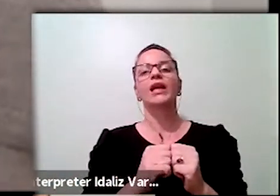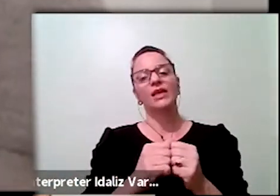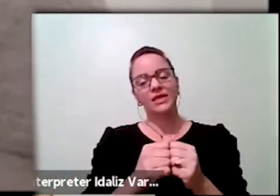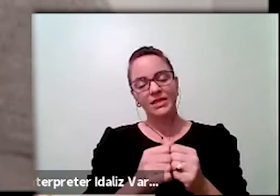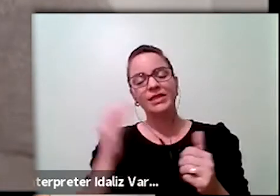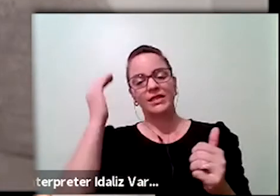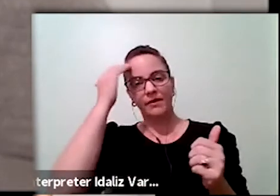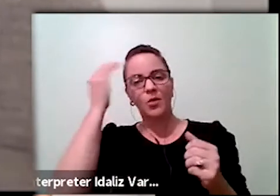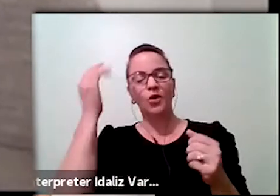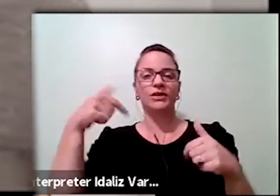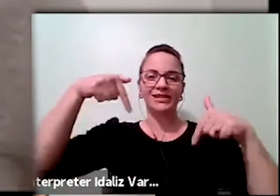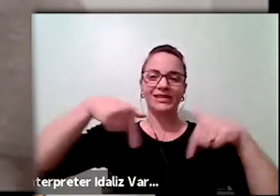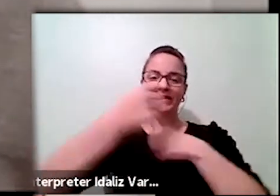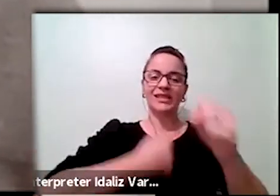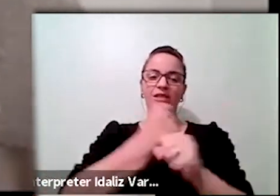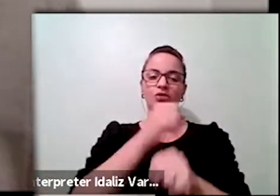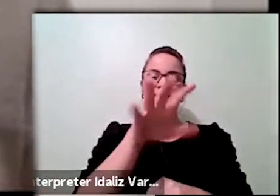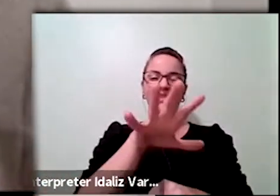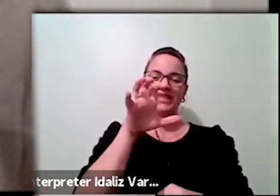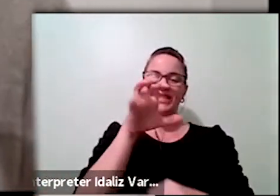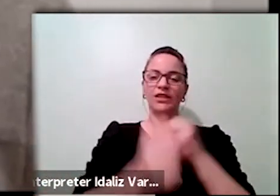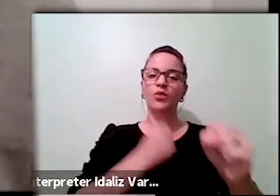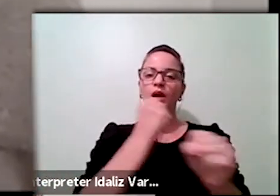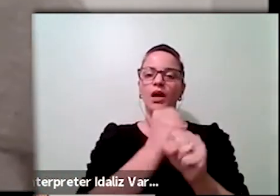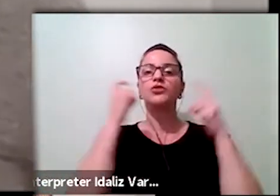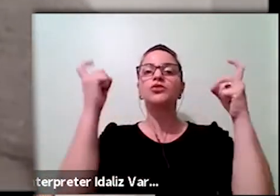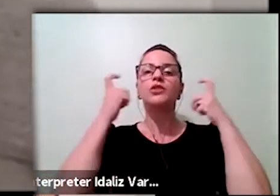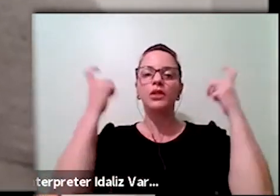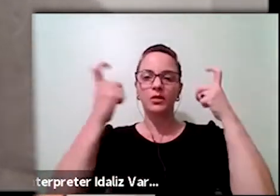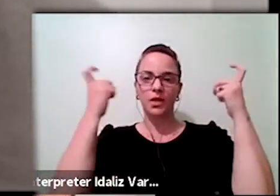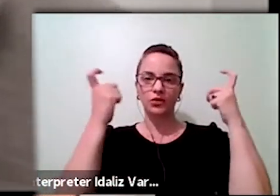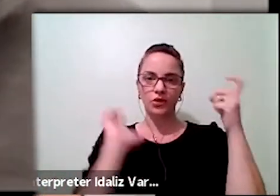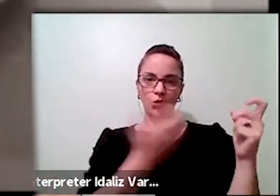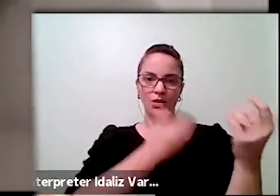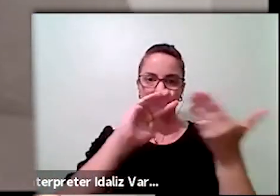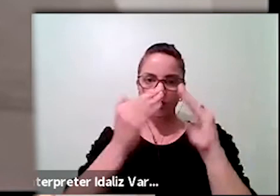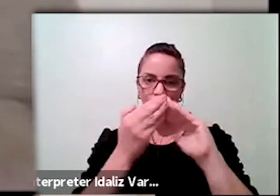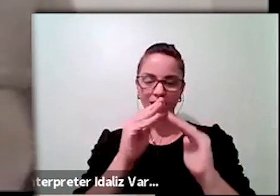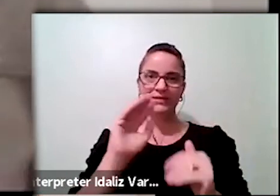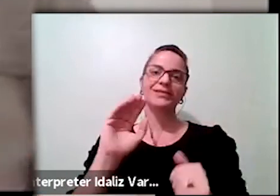y se celebra en este año los 500 años de fundación de nuestra ciudad capital.